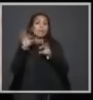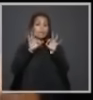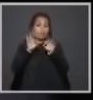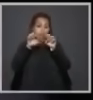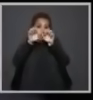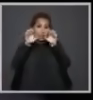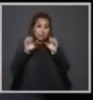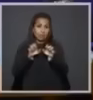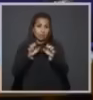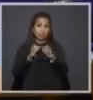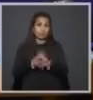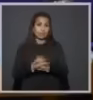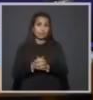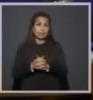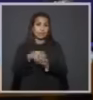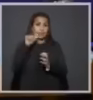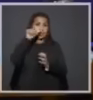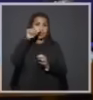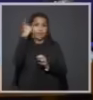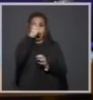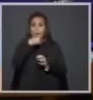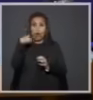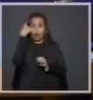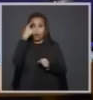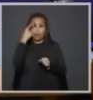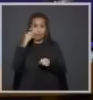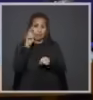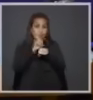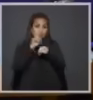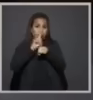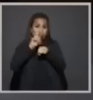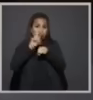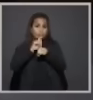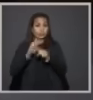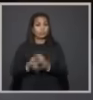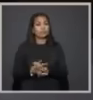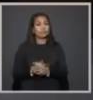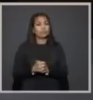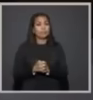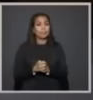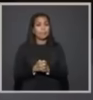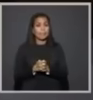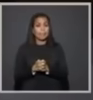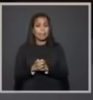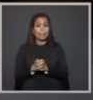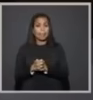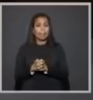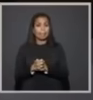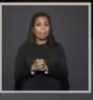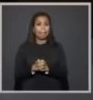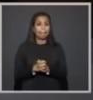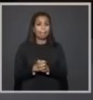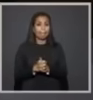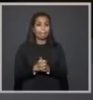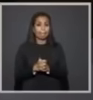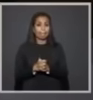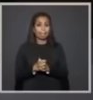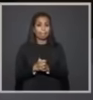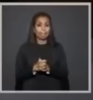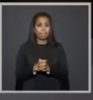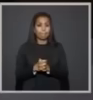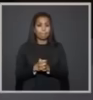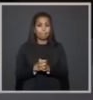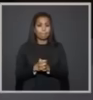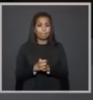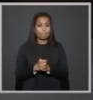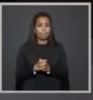equipo 16 horas diarias. Hice referencia, me tardo en responder porque